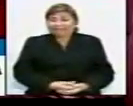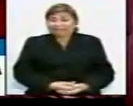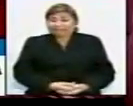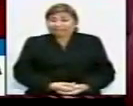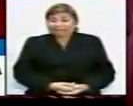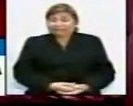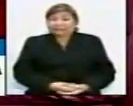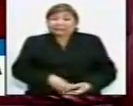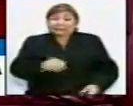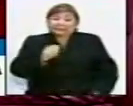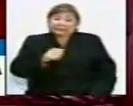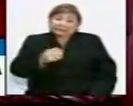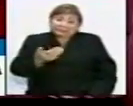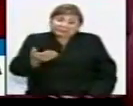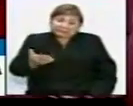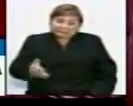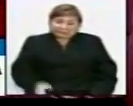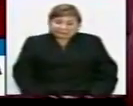Sí, puede ser.